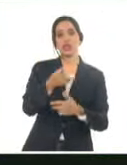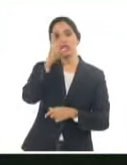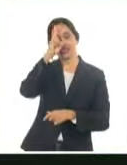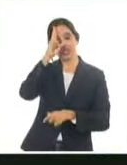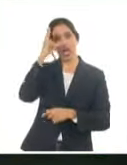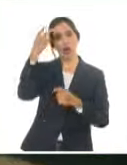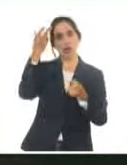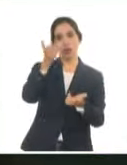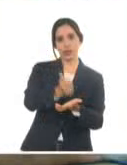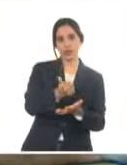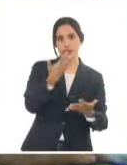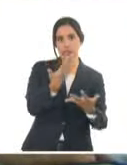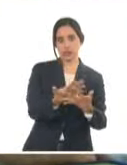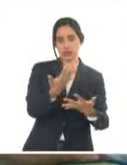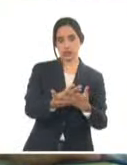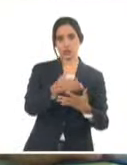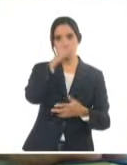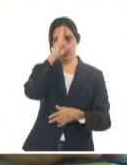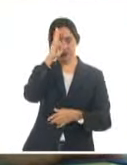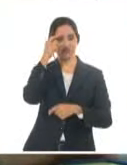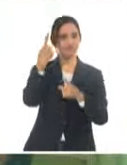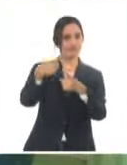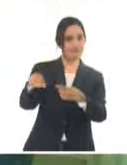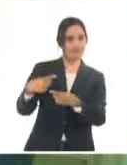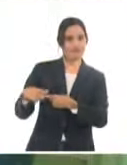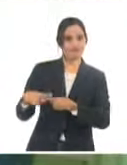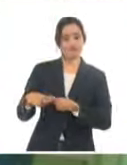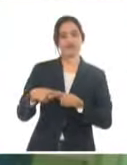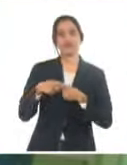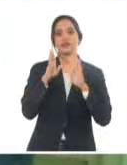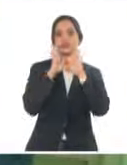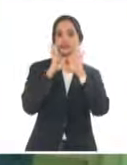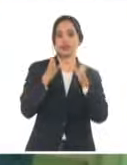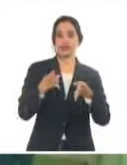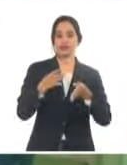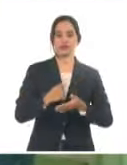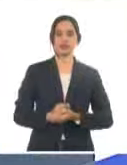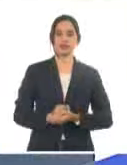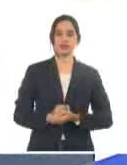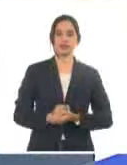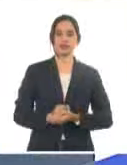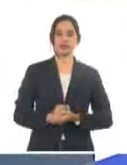Tropical Pedro Couri. Natacha Díaz Bardón, Canal Cubano de Noticias.